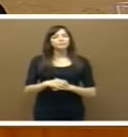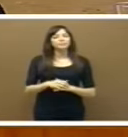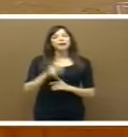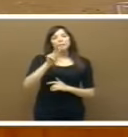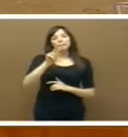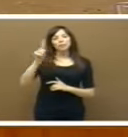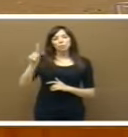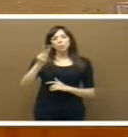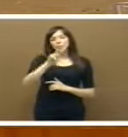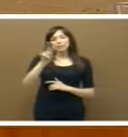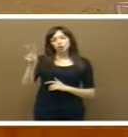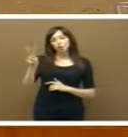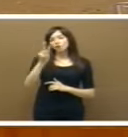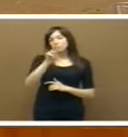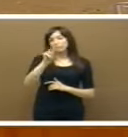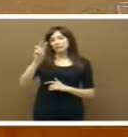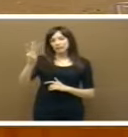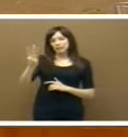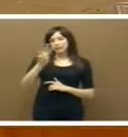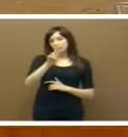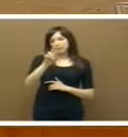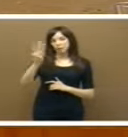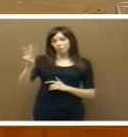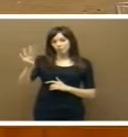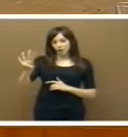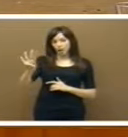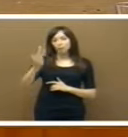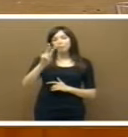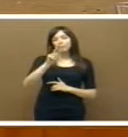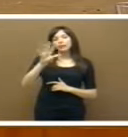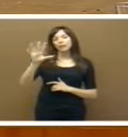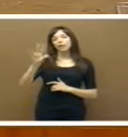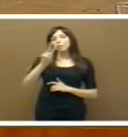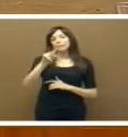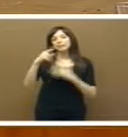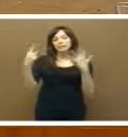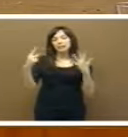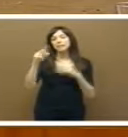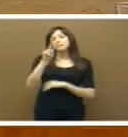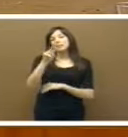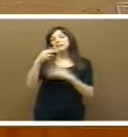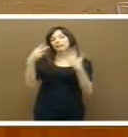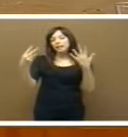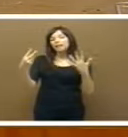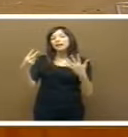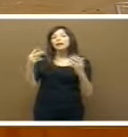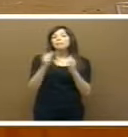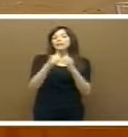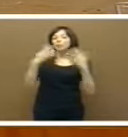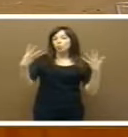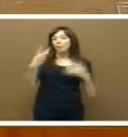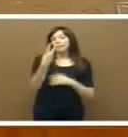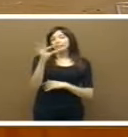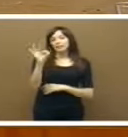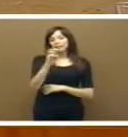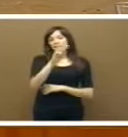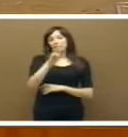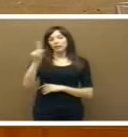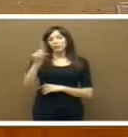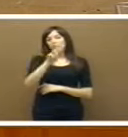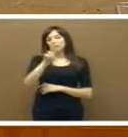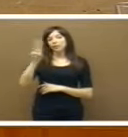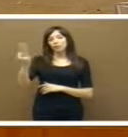21, 22, 23, 24, 25, 26, 27, 29, 30, 31, 32,